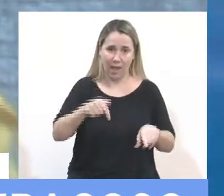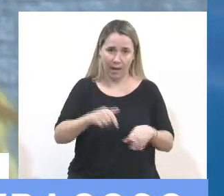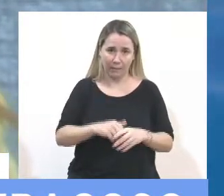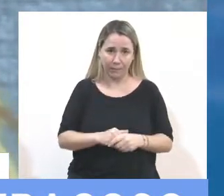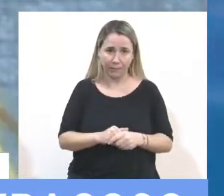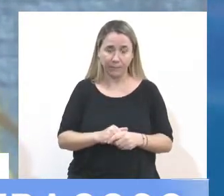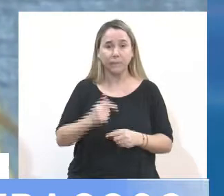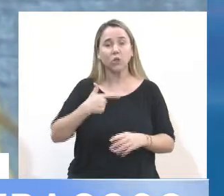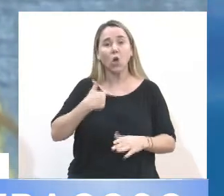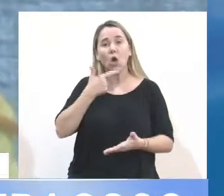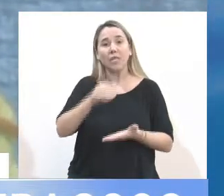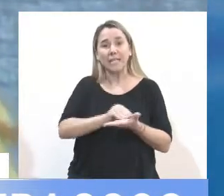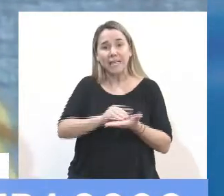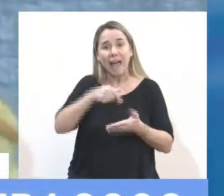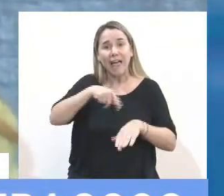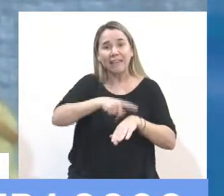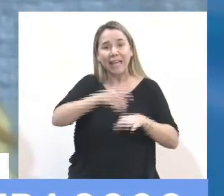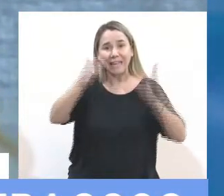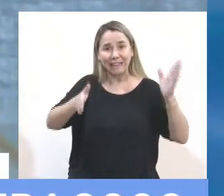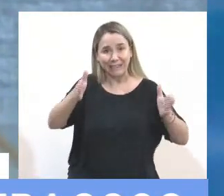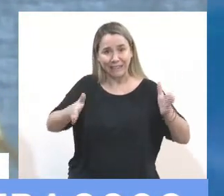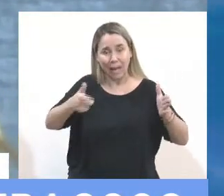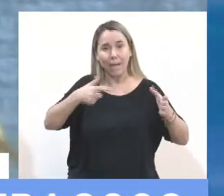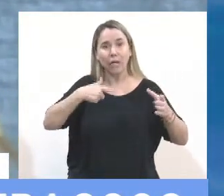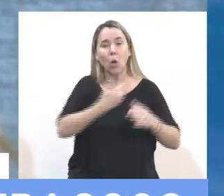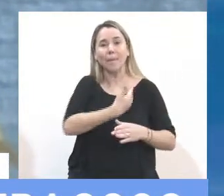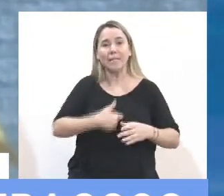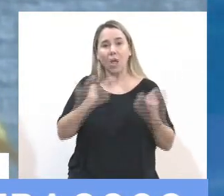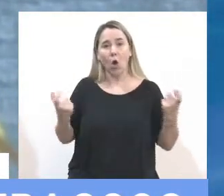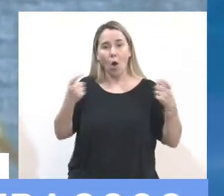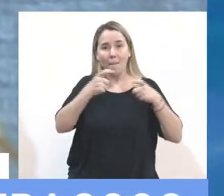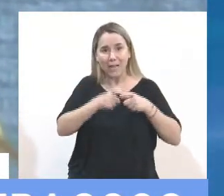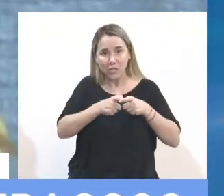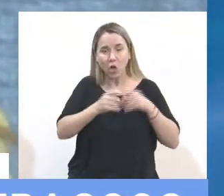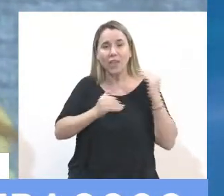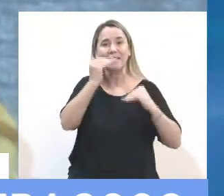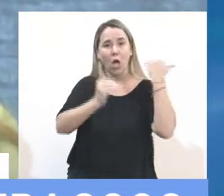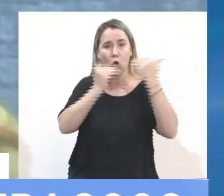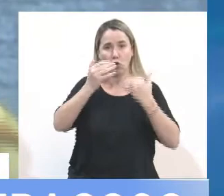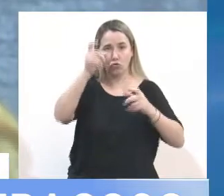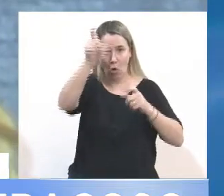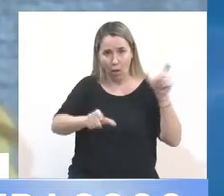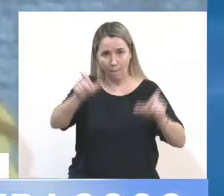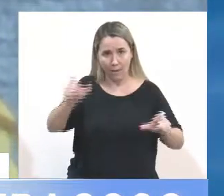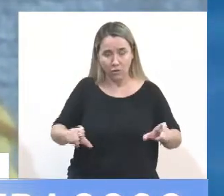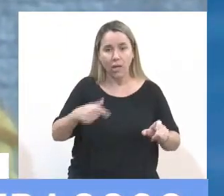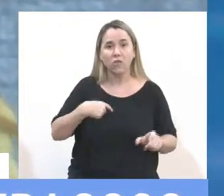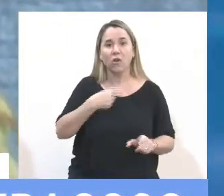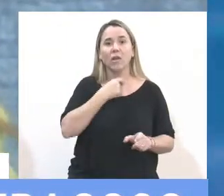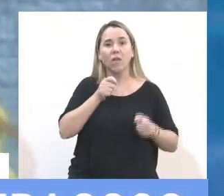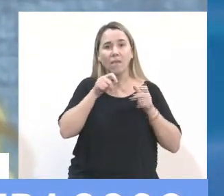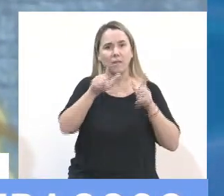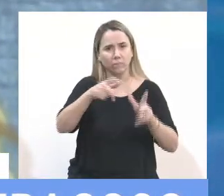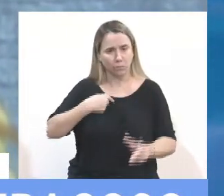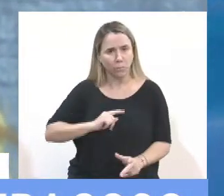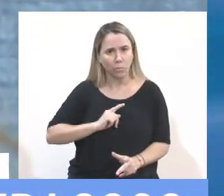Como senadora que en esta etapa me toca presidir la Comisión de Población y Desarrollo Humano, quiero comentarle que me siento